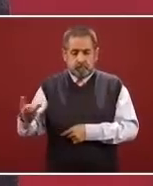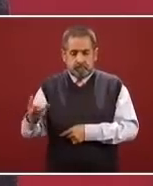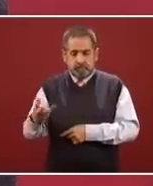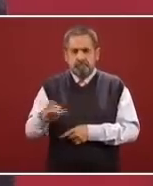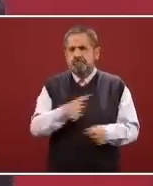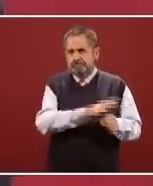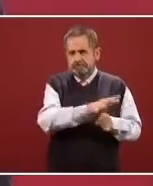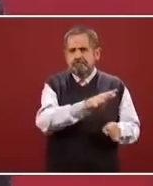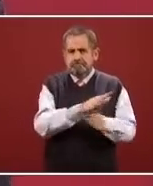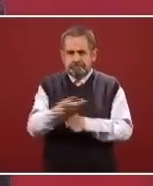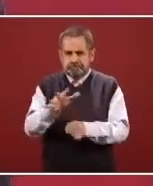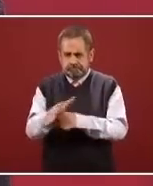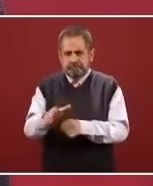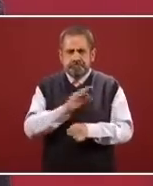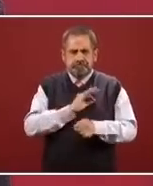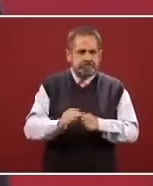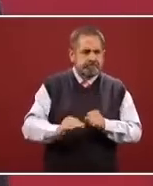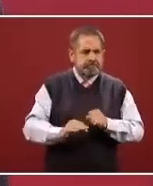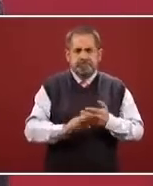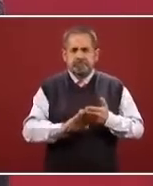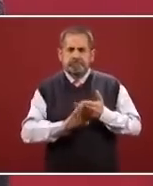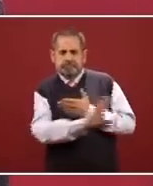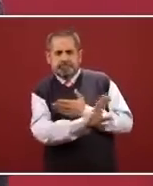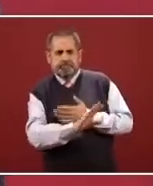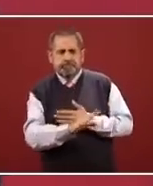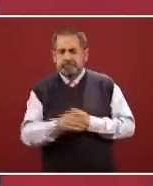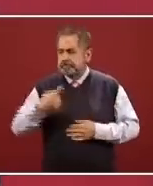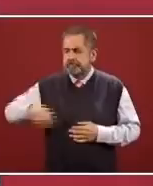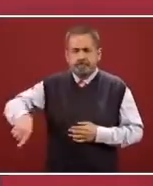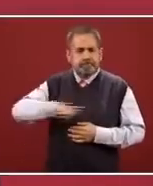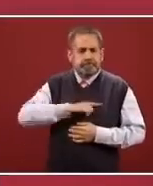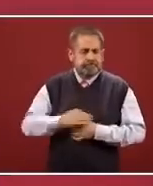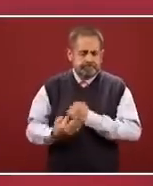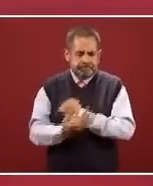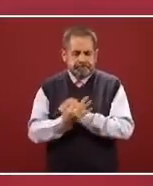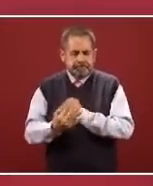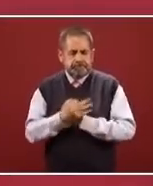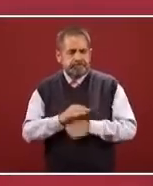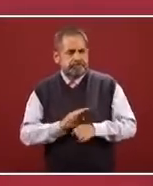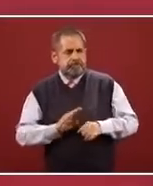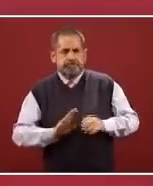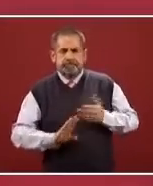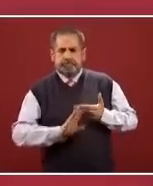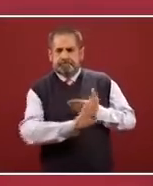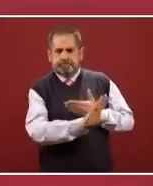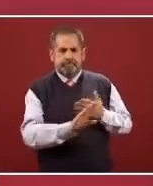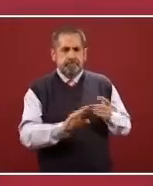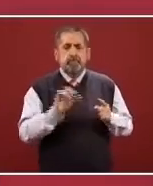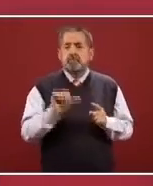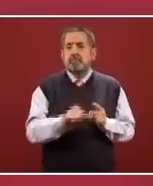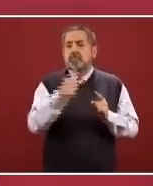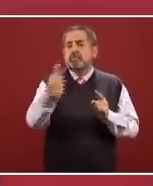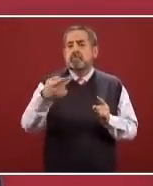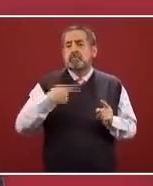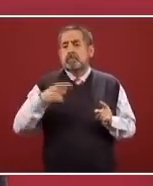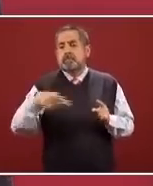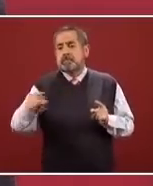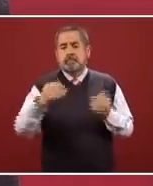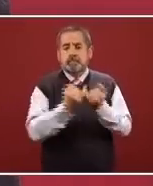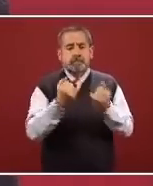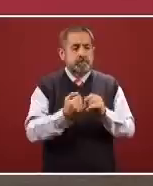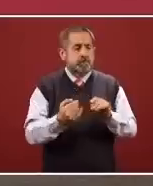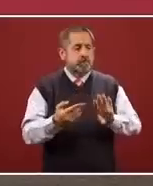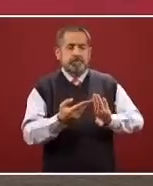inclusive, para proteger al personal de salud y también para proteger a otros pacientes de que hay